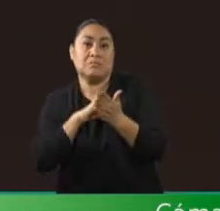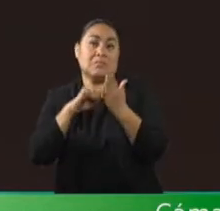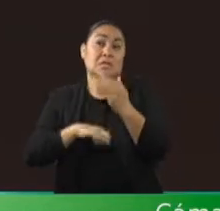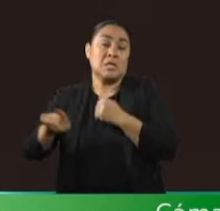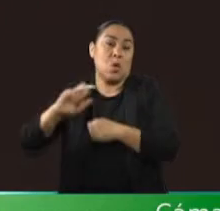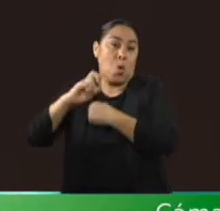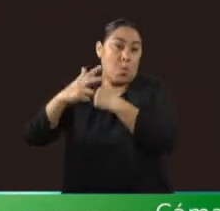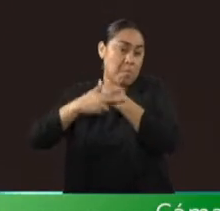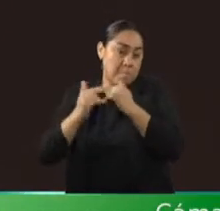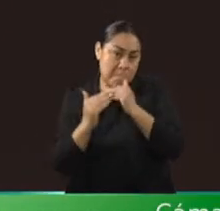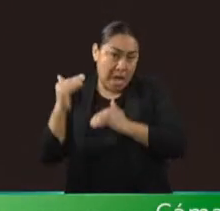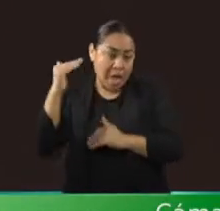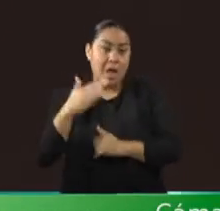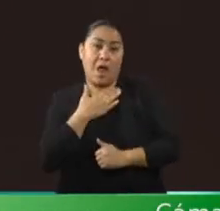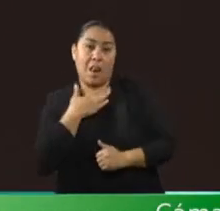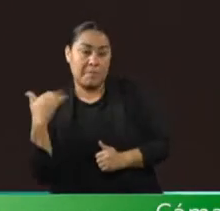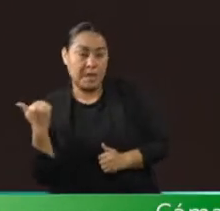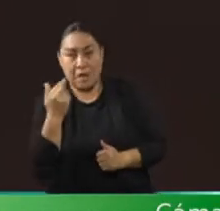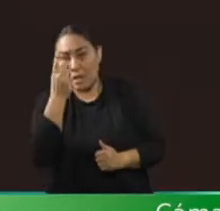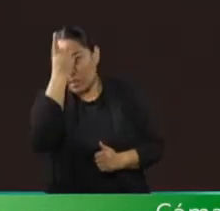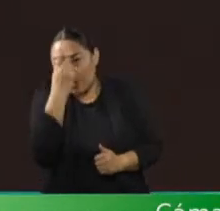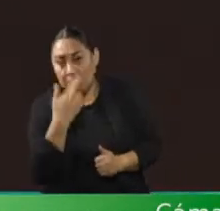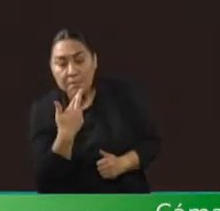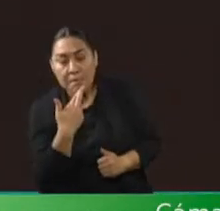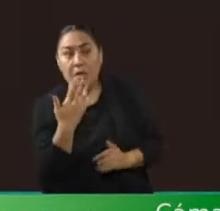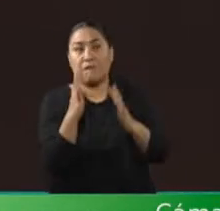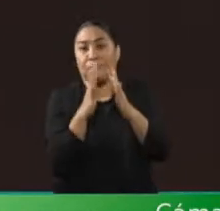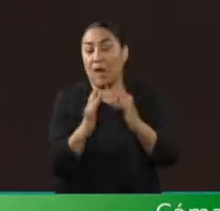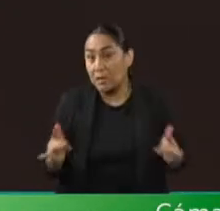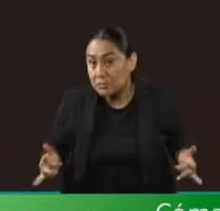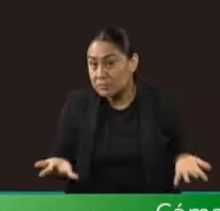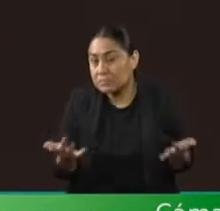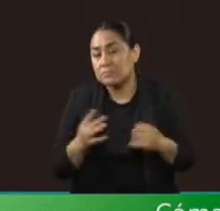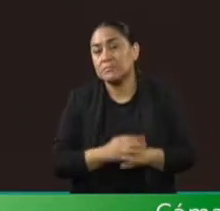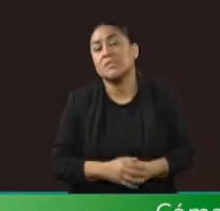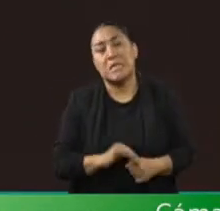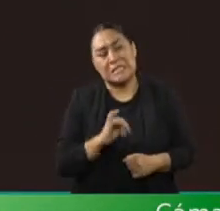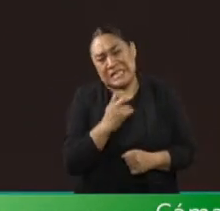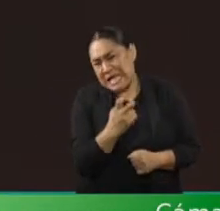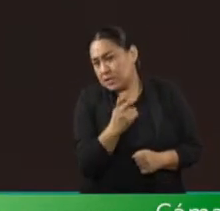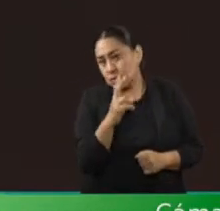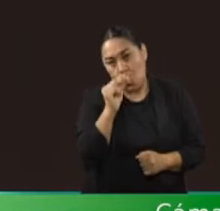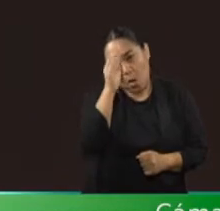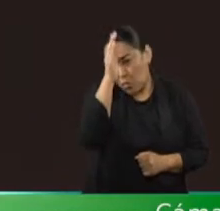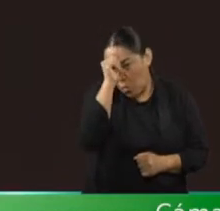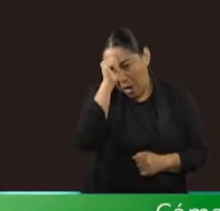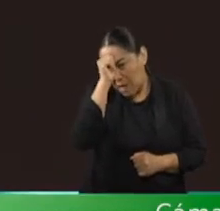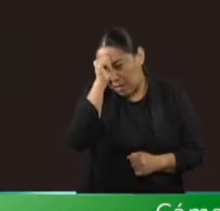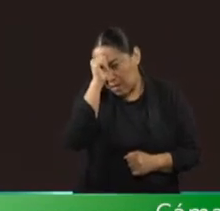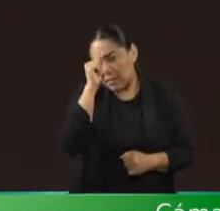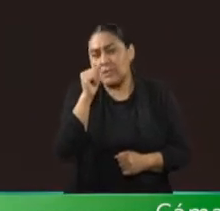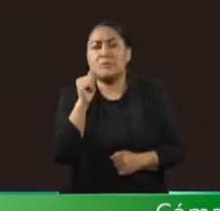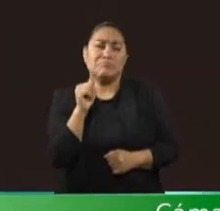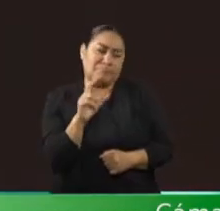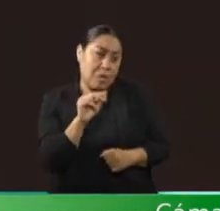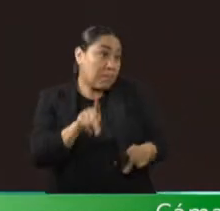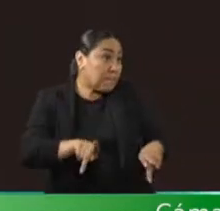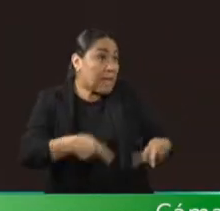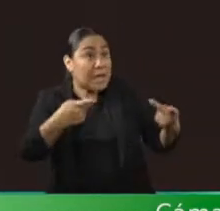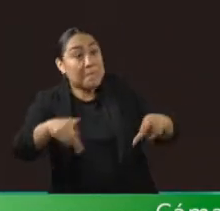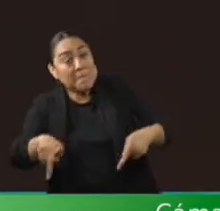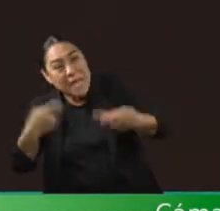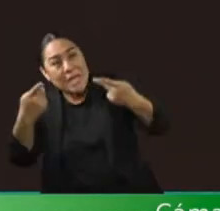como Alemania, Dinamarca, Francia. Claro que estamos en contra de vender las reservas naturales de nuestro país a las